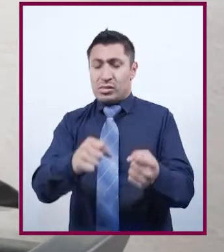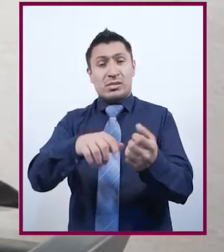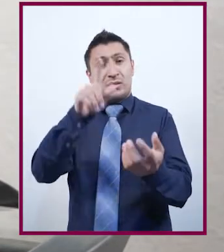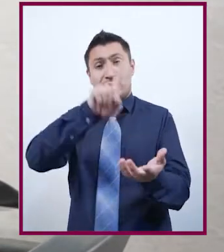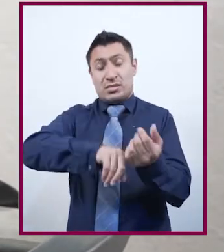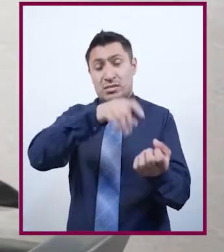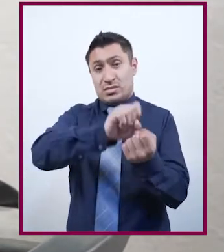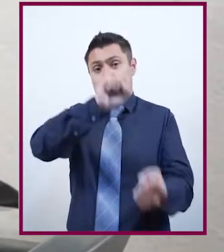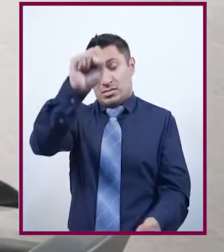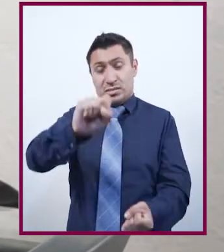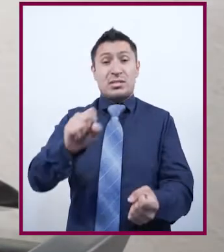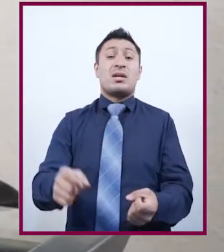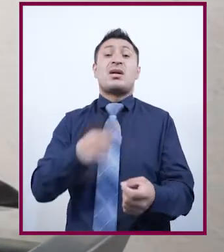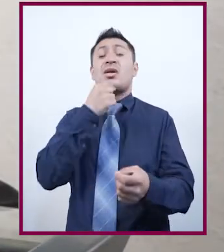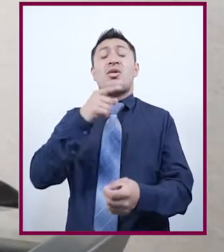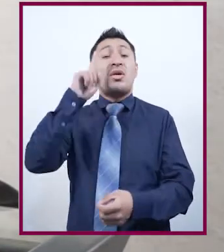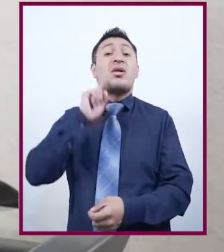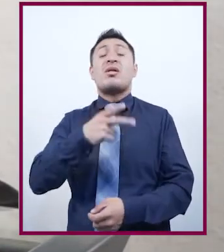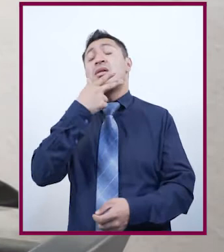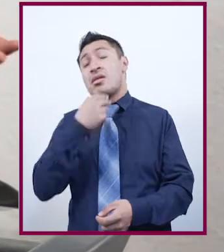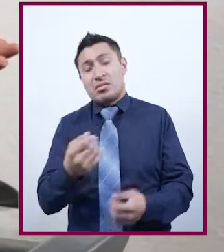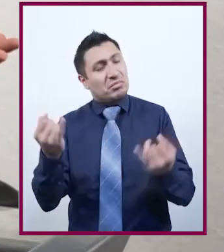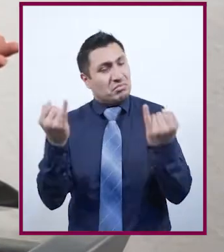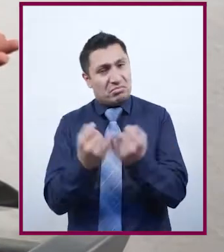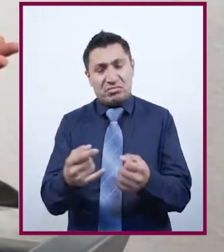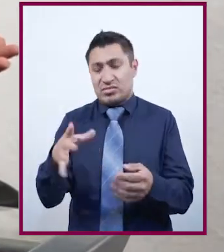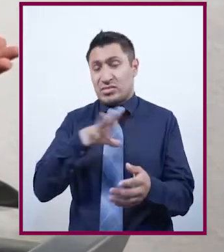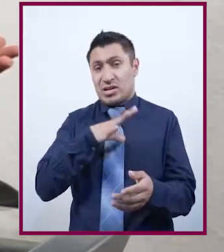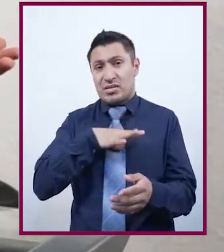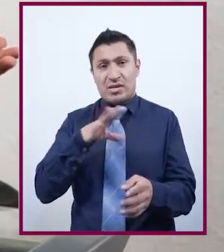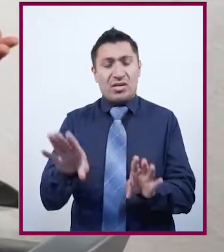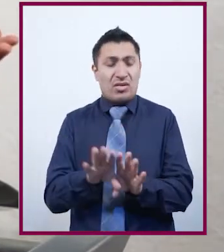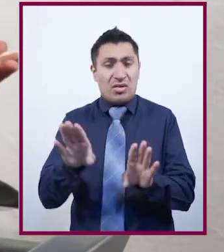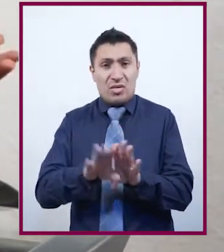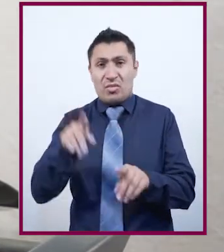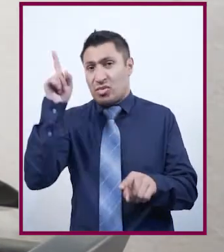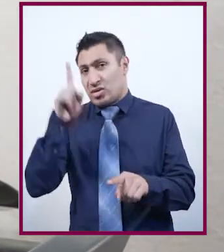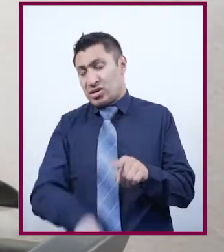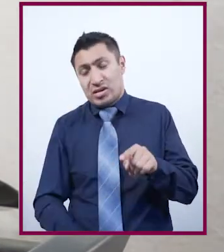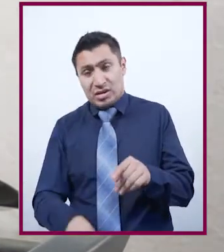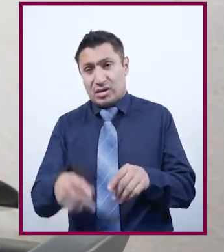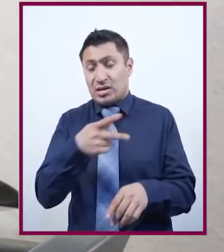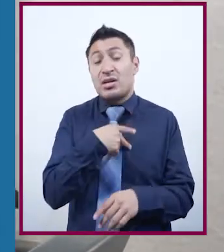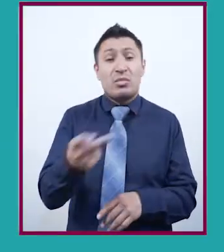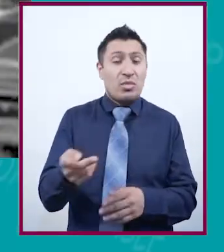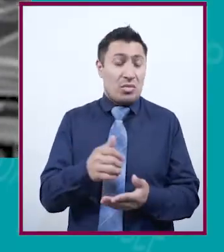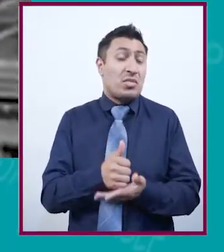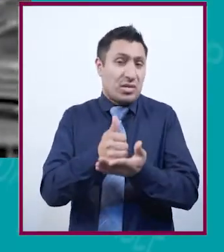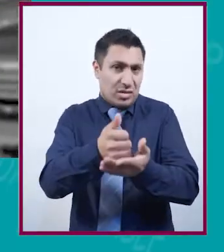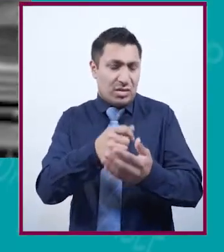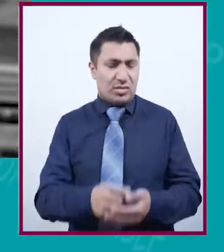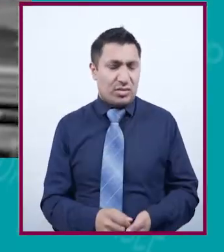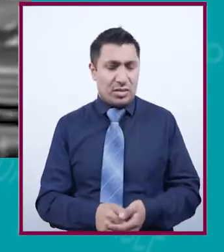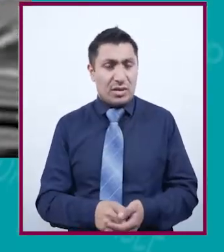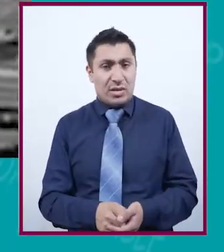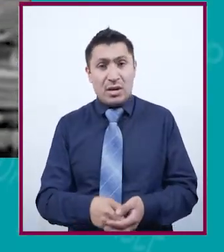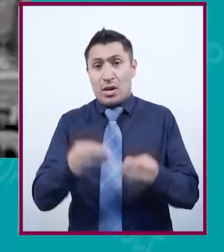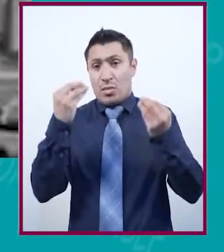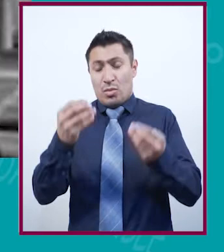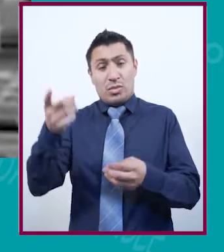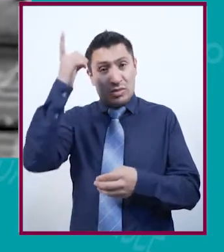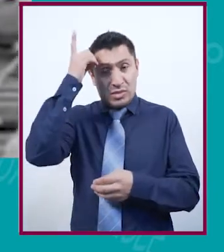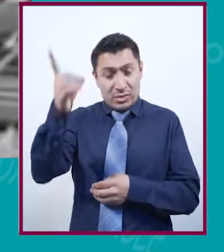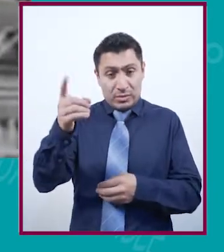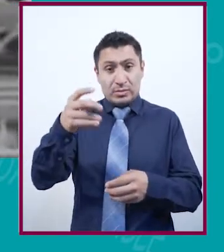garantía constitucional de los niños y las niñas, pues con él atenuaban las carencias propias y de sus familias. Muchos dueños de